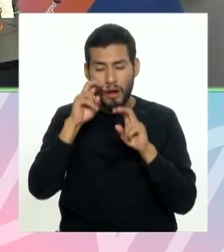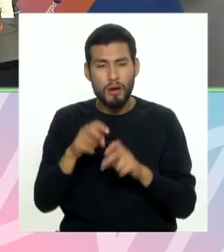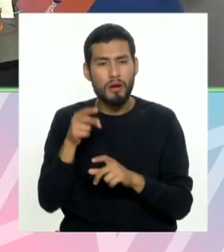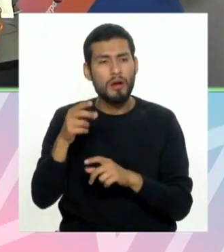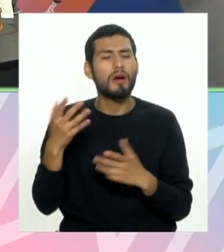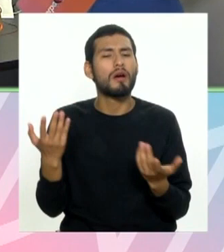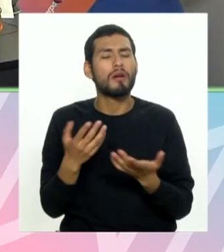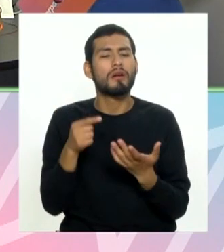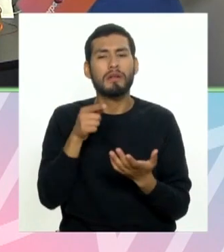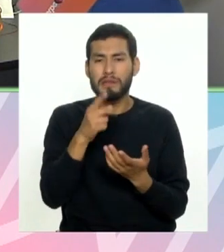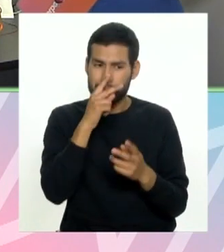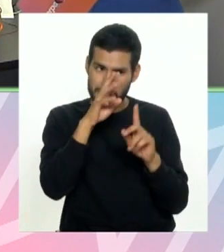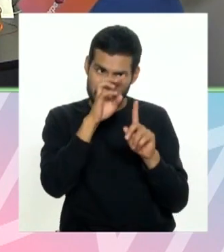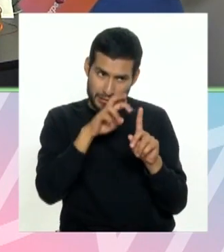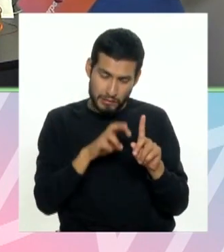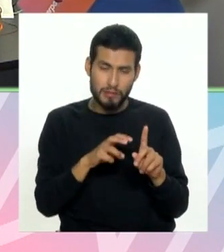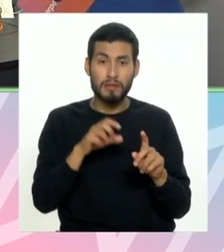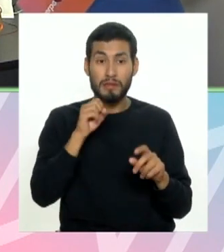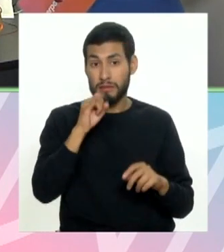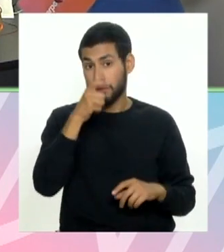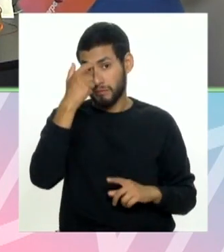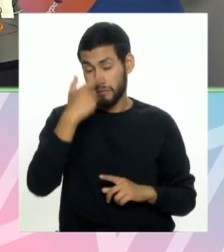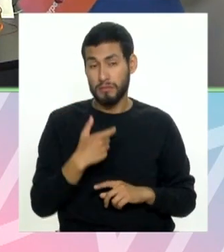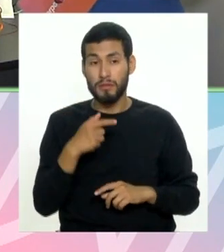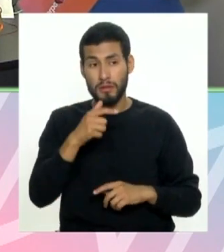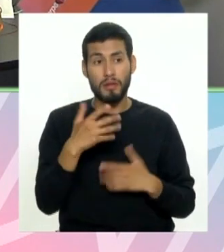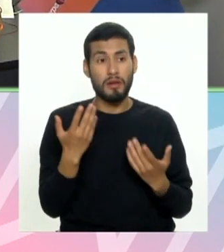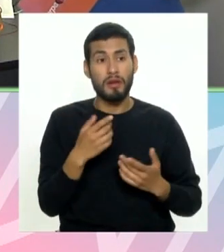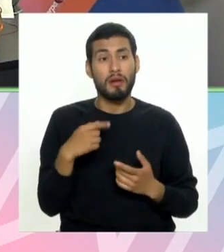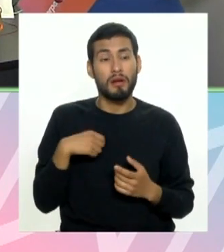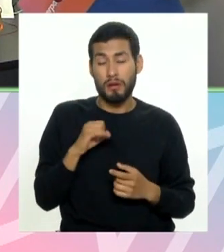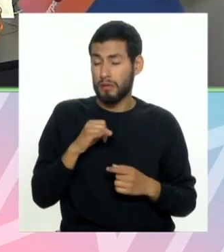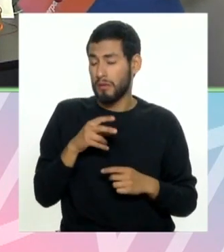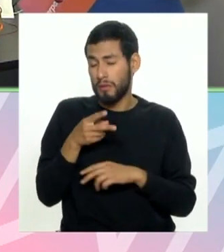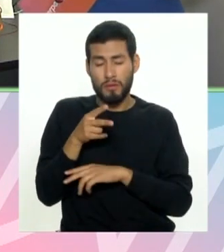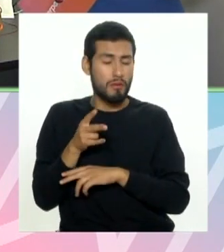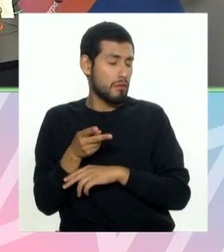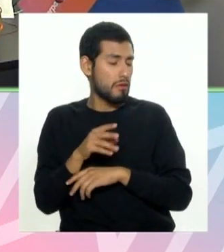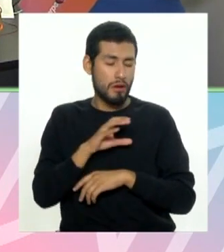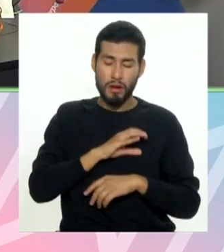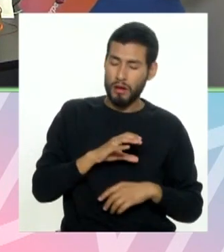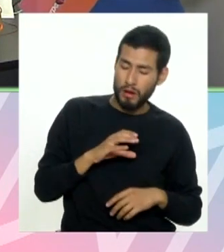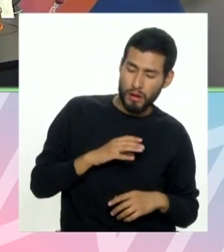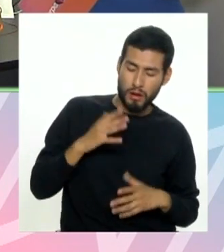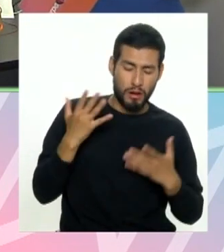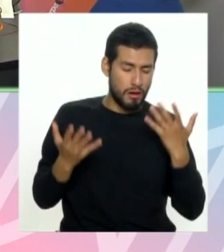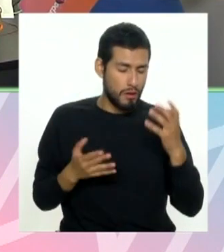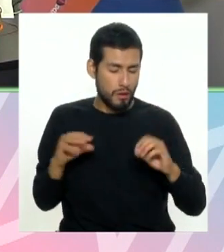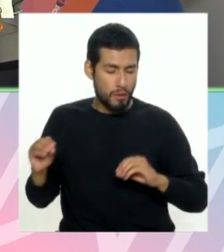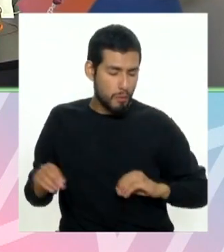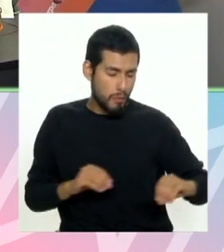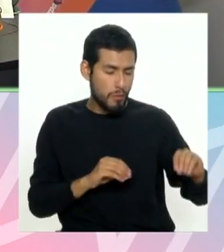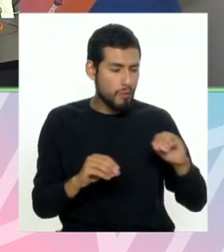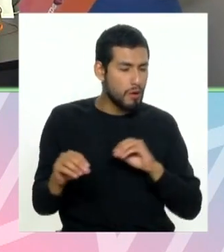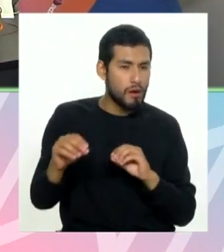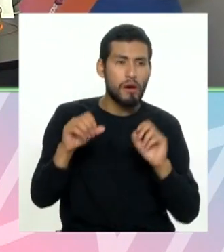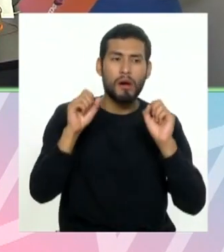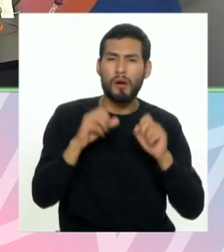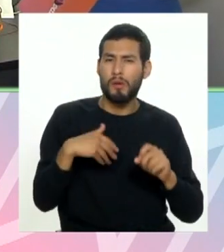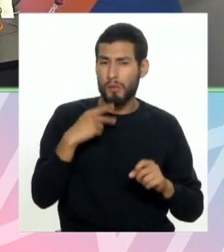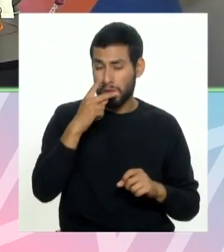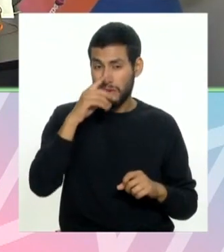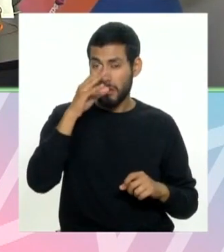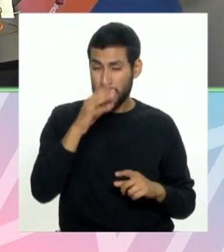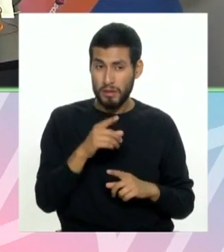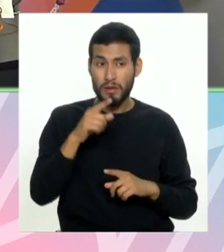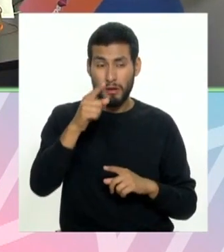paciente. Es decir, si el paciente realiza un giro, si realiza ciertas actitudes, si realiza ciertos movimientos, que me puede decir si esto